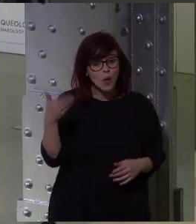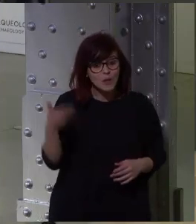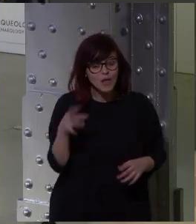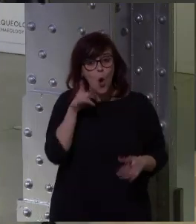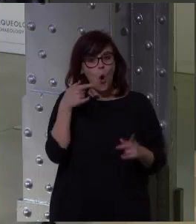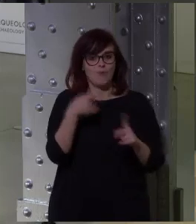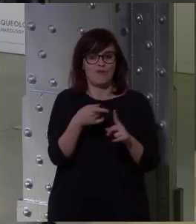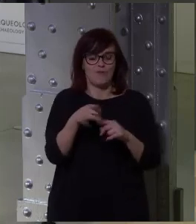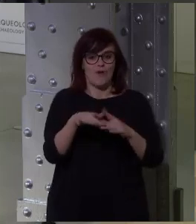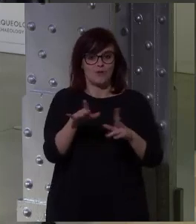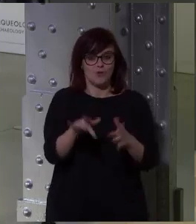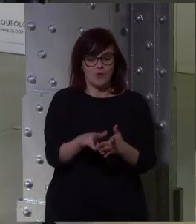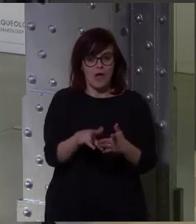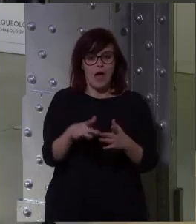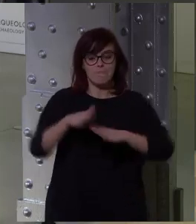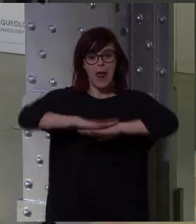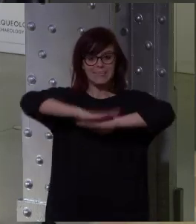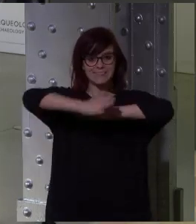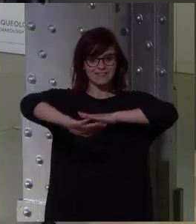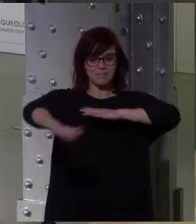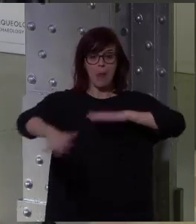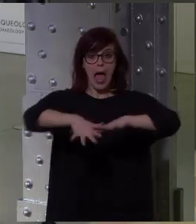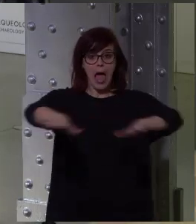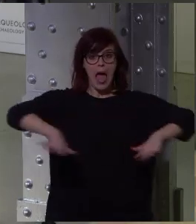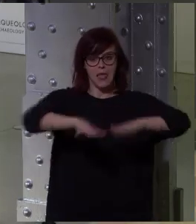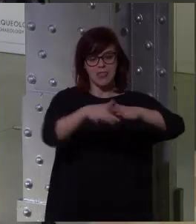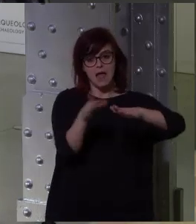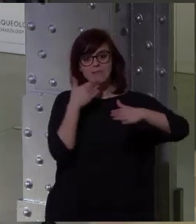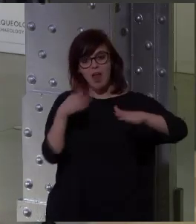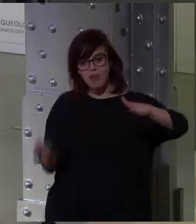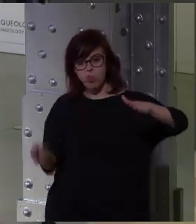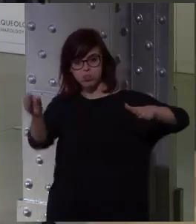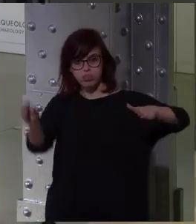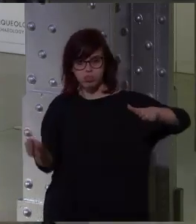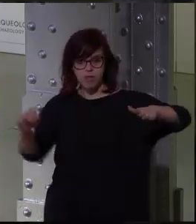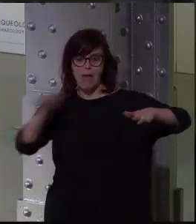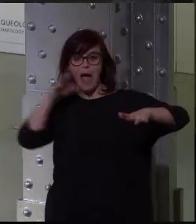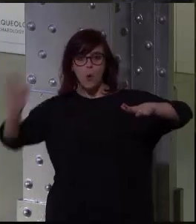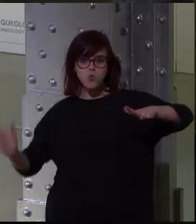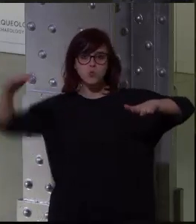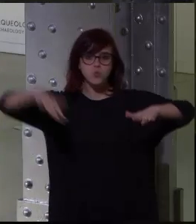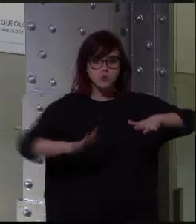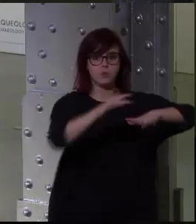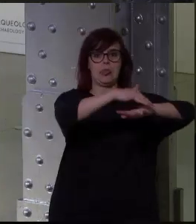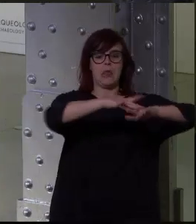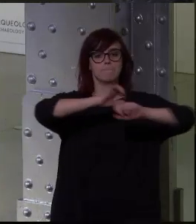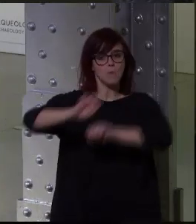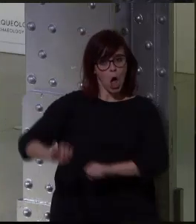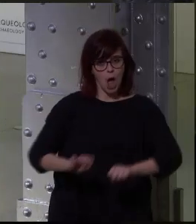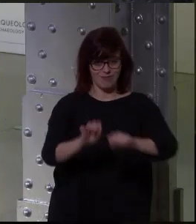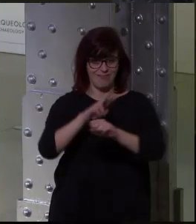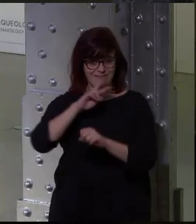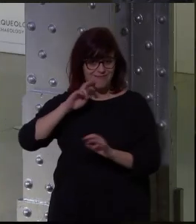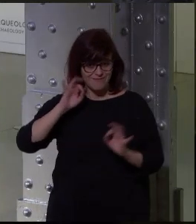importantísima a la existencia y a la estabilidad de esa playa. Y ya termino haciendo una